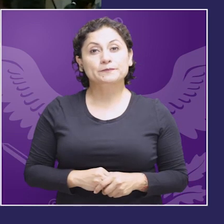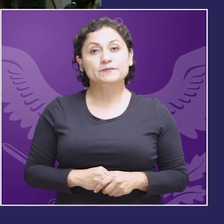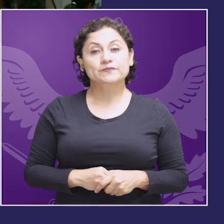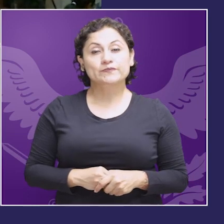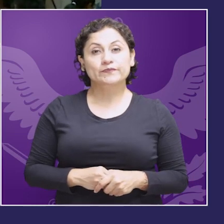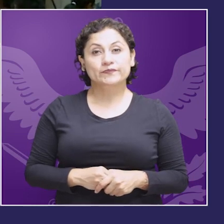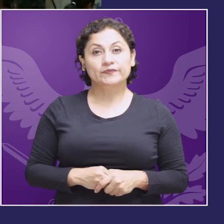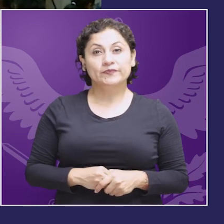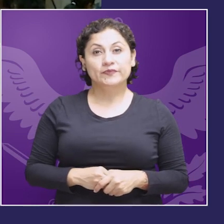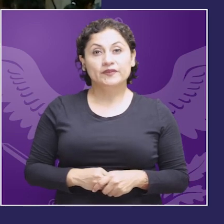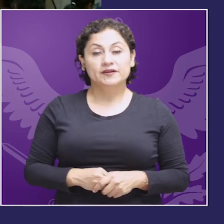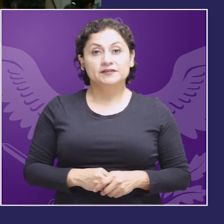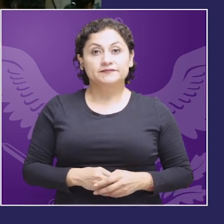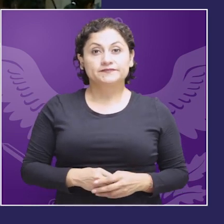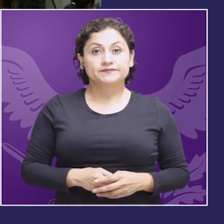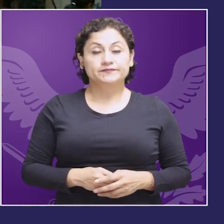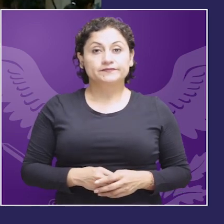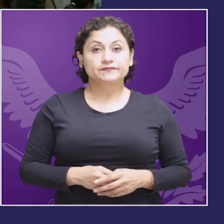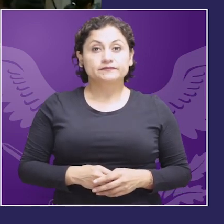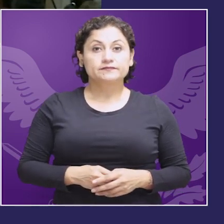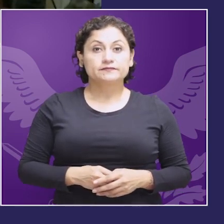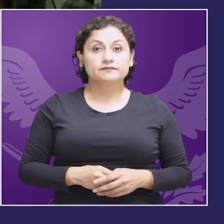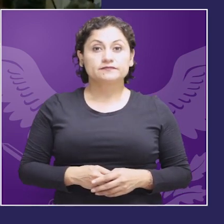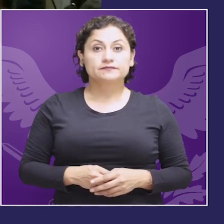Iván, perdón, no te vi. Dale, Ivana.